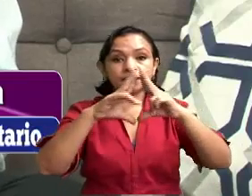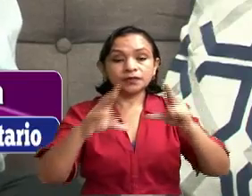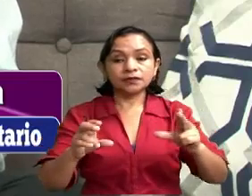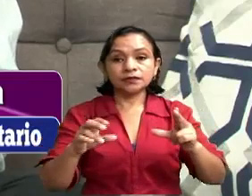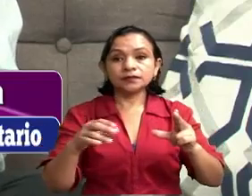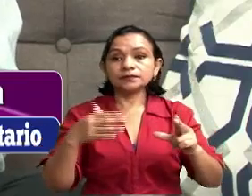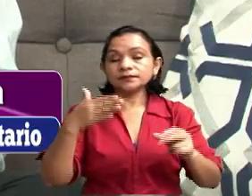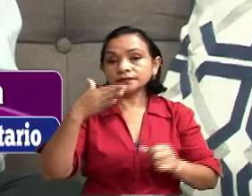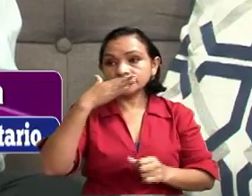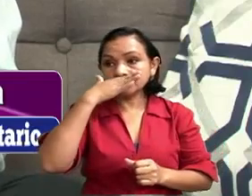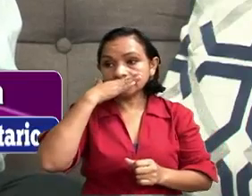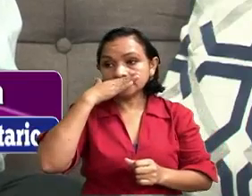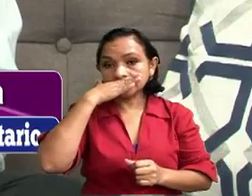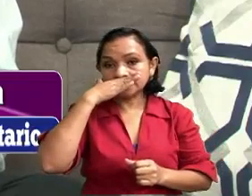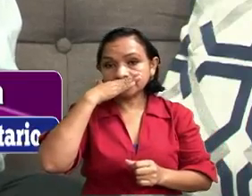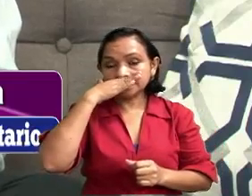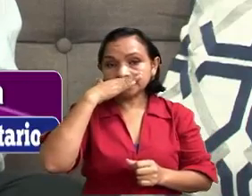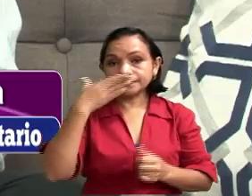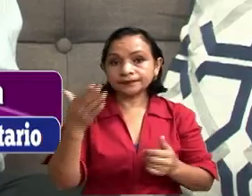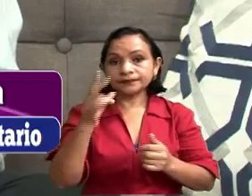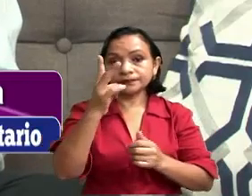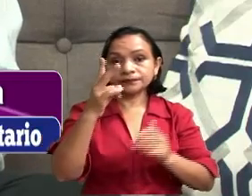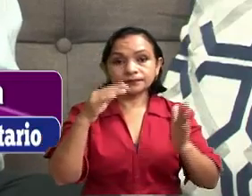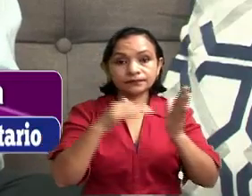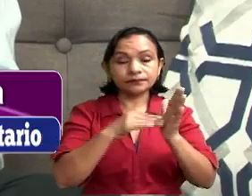Frente Sandinista asumió el gobierno en el 2007,